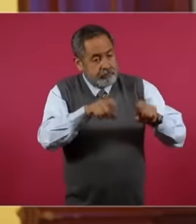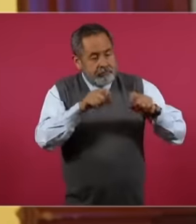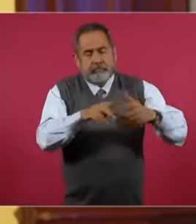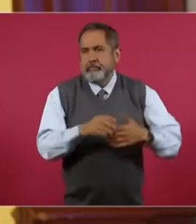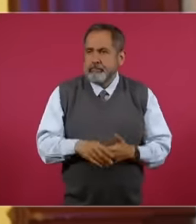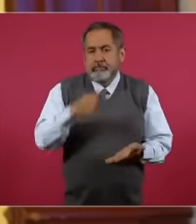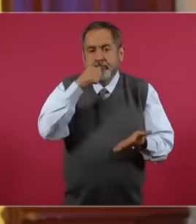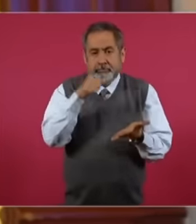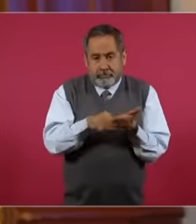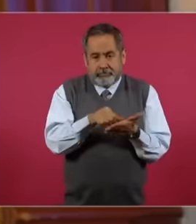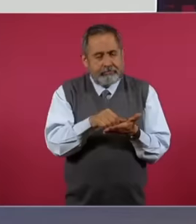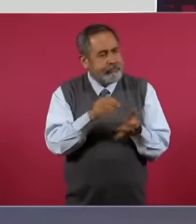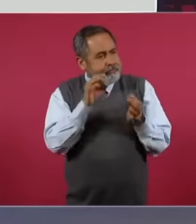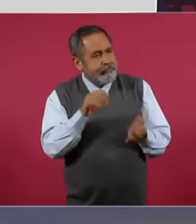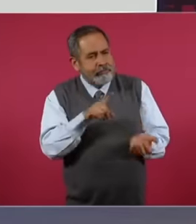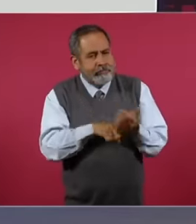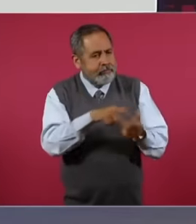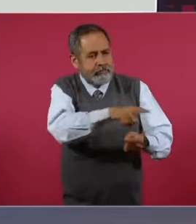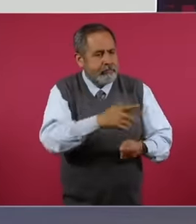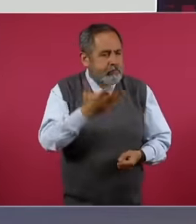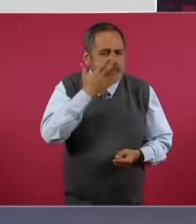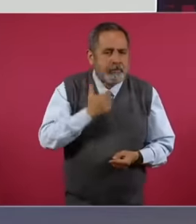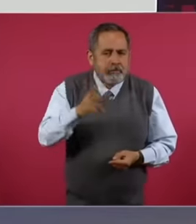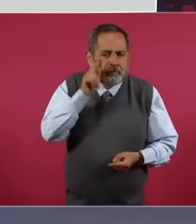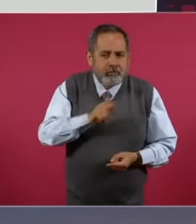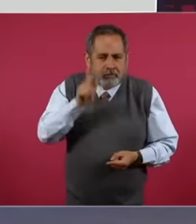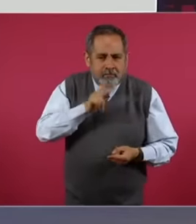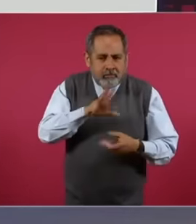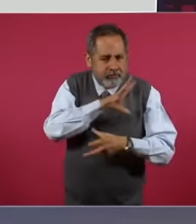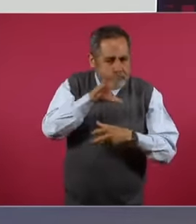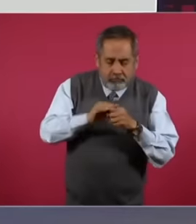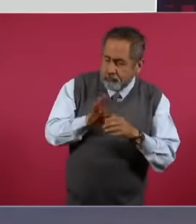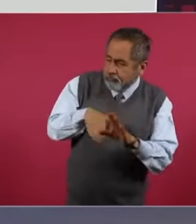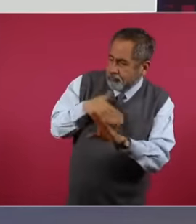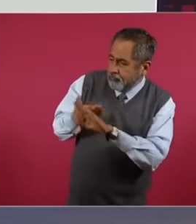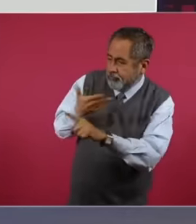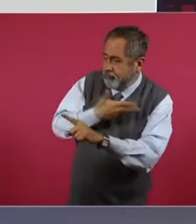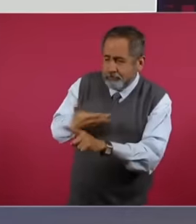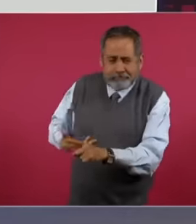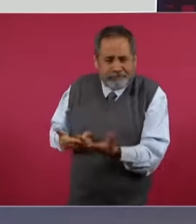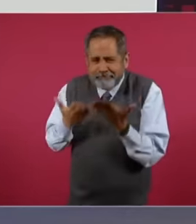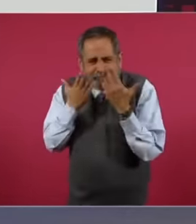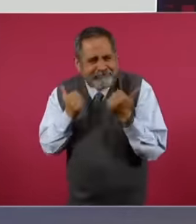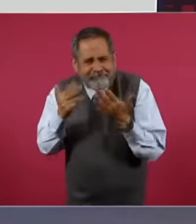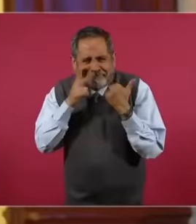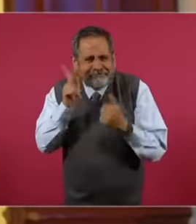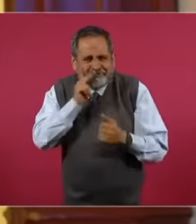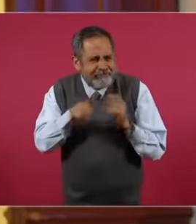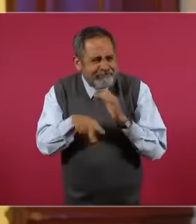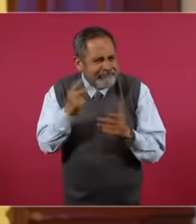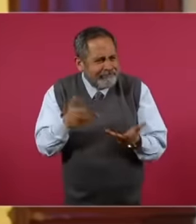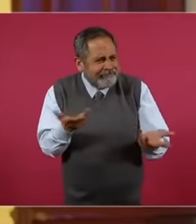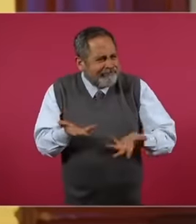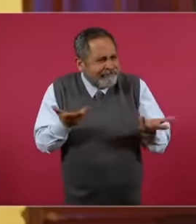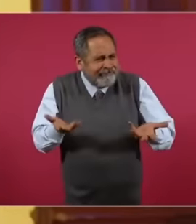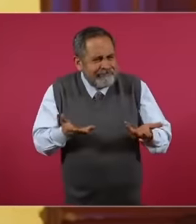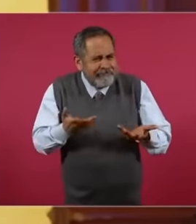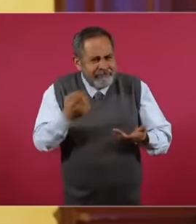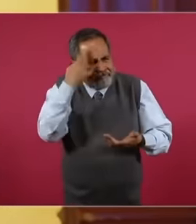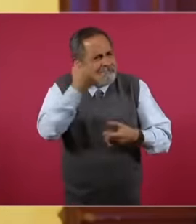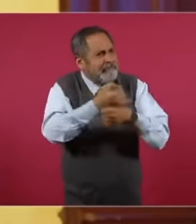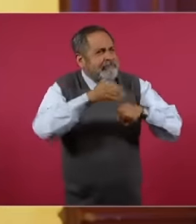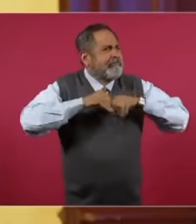Tu carta confirma que no hay pruebas ni evidencias contra el presidente López Obrador. Entonces, ¿por qué publicarlo?